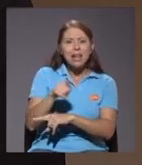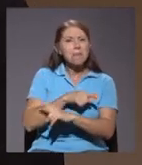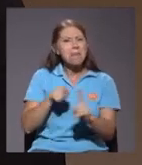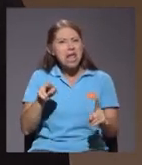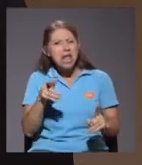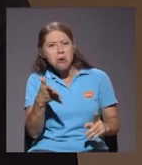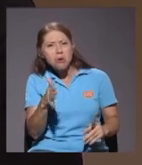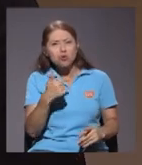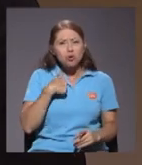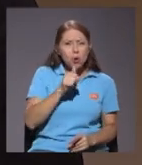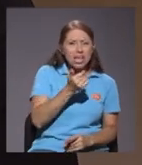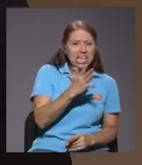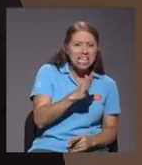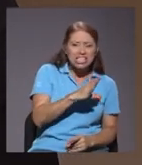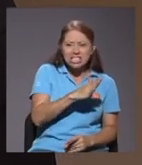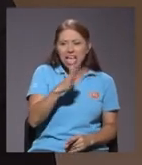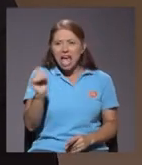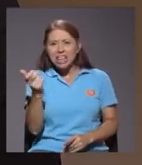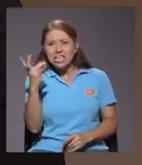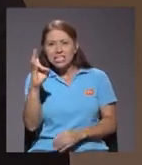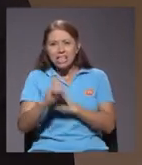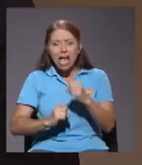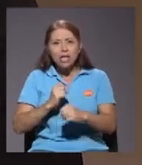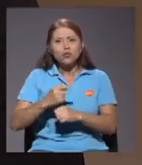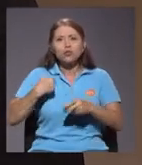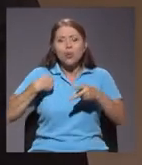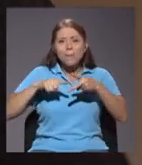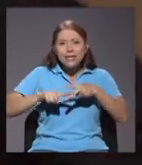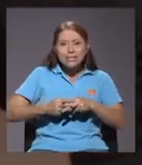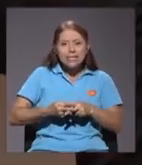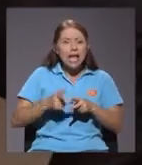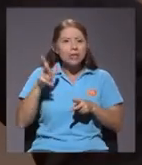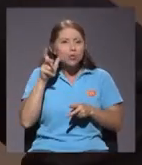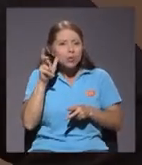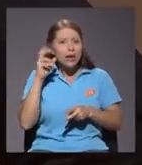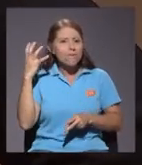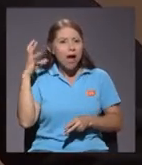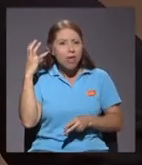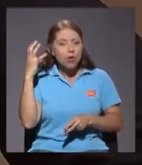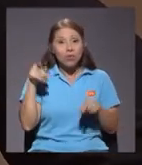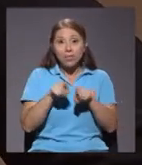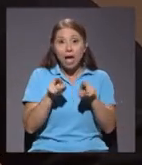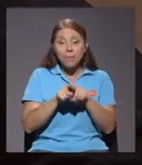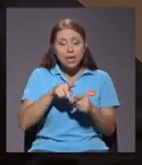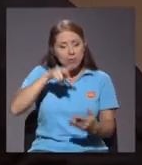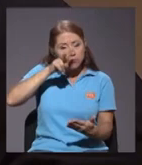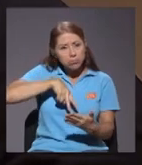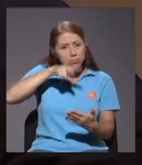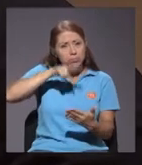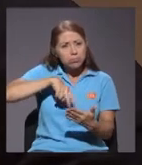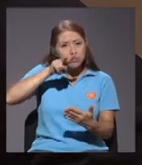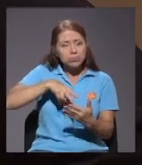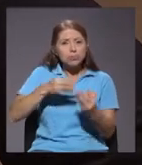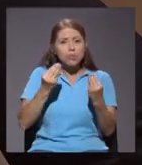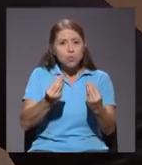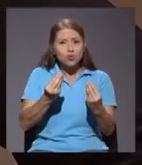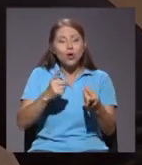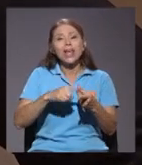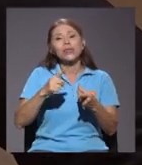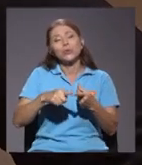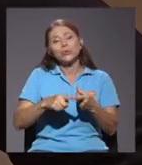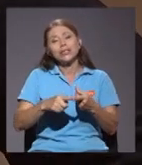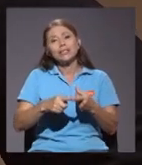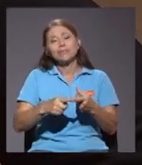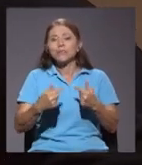y los 17 años empecé a escuchar mucha radio y a leer mucho me gusta mucho leer y entonces creo que me tocó ser joven en